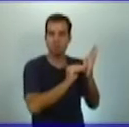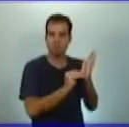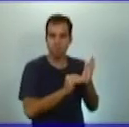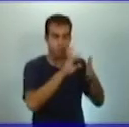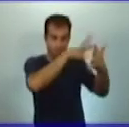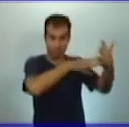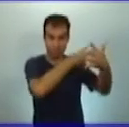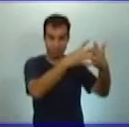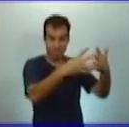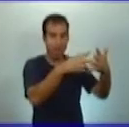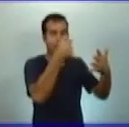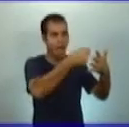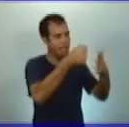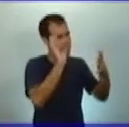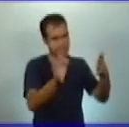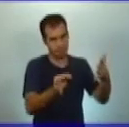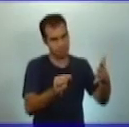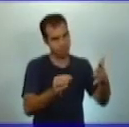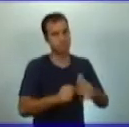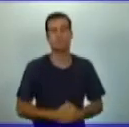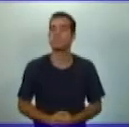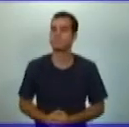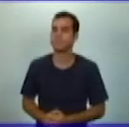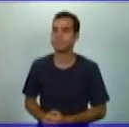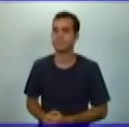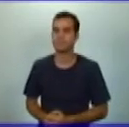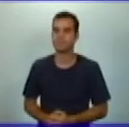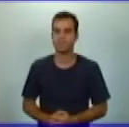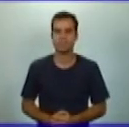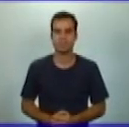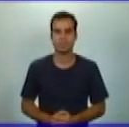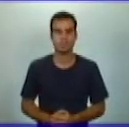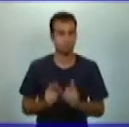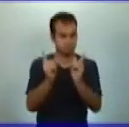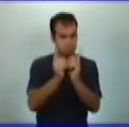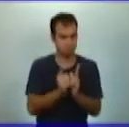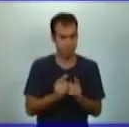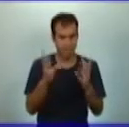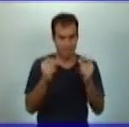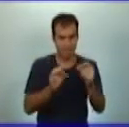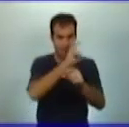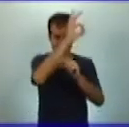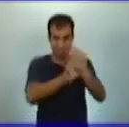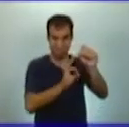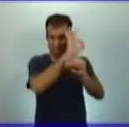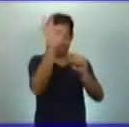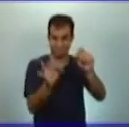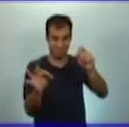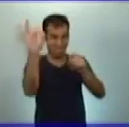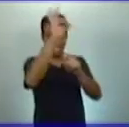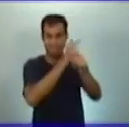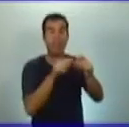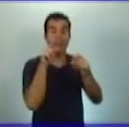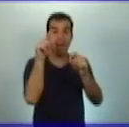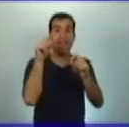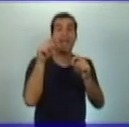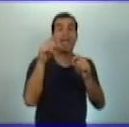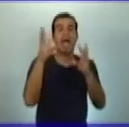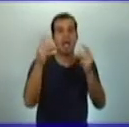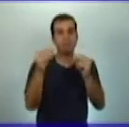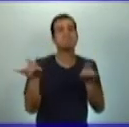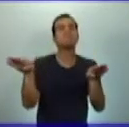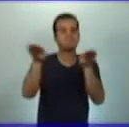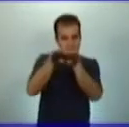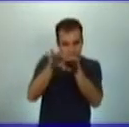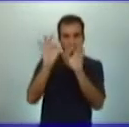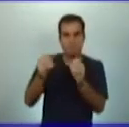letra A. Y resumiendo, la cantidad de electrones en el último nivel de energía coincide con el número del grupo. Esta